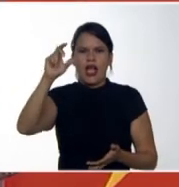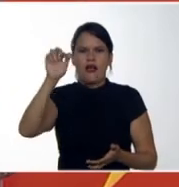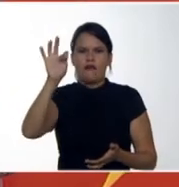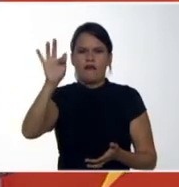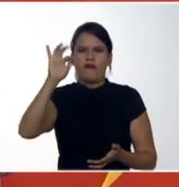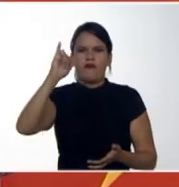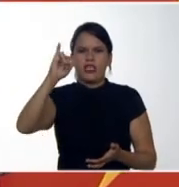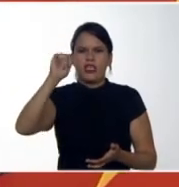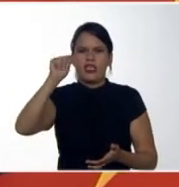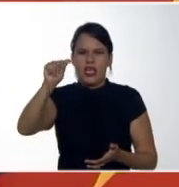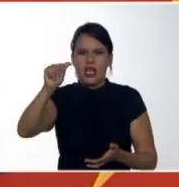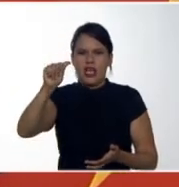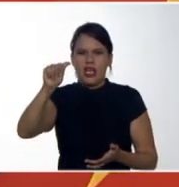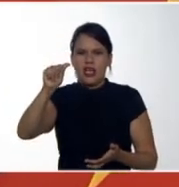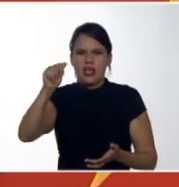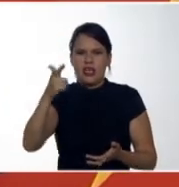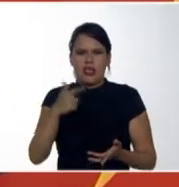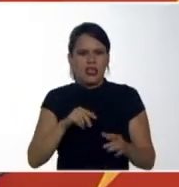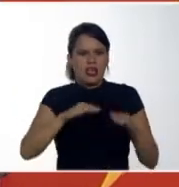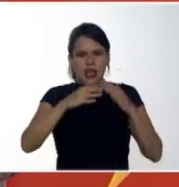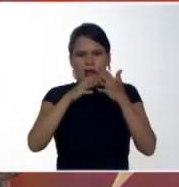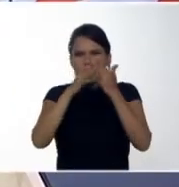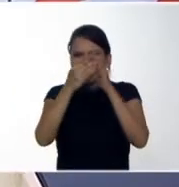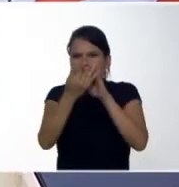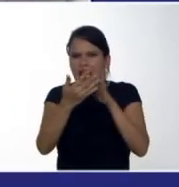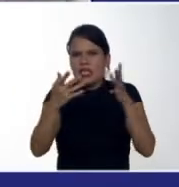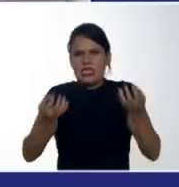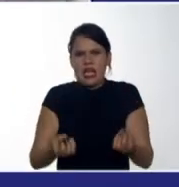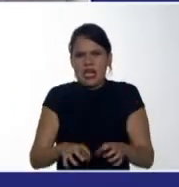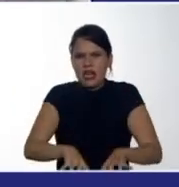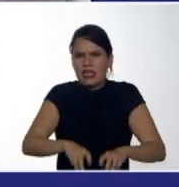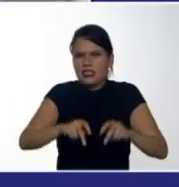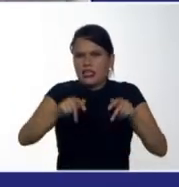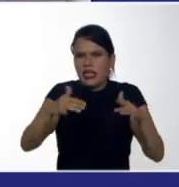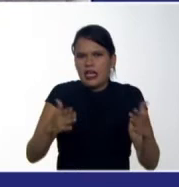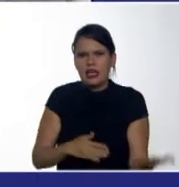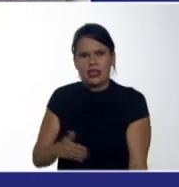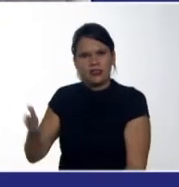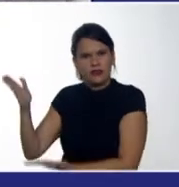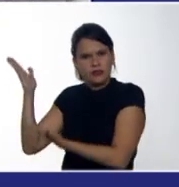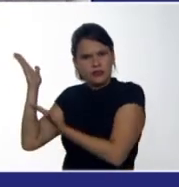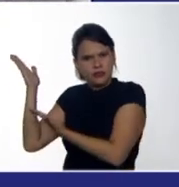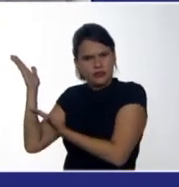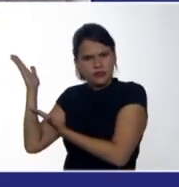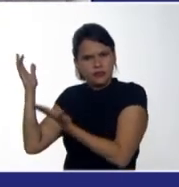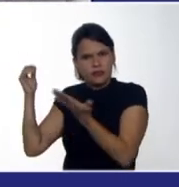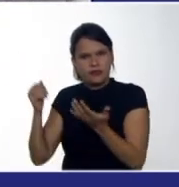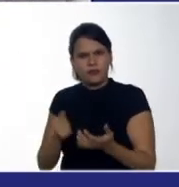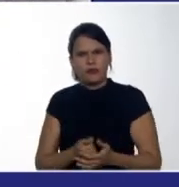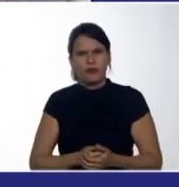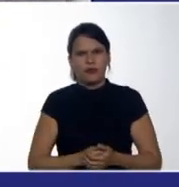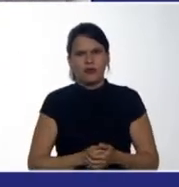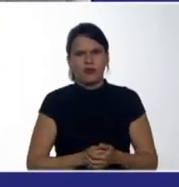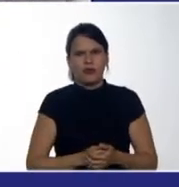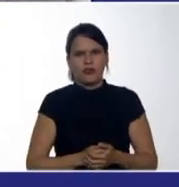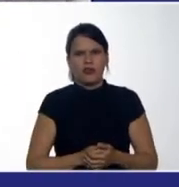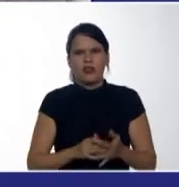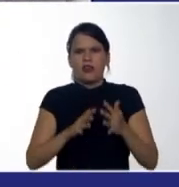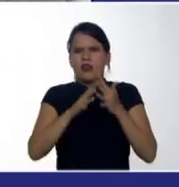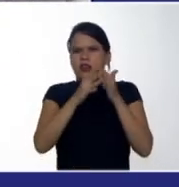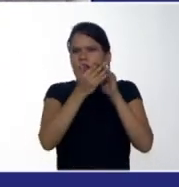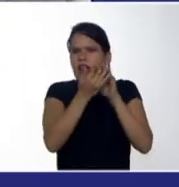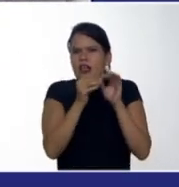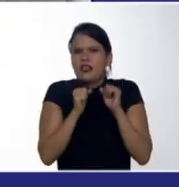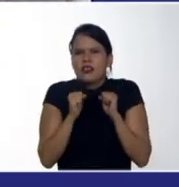los relieves en Venezuela? Vamos a ver algunos ejemplos de ellos. Acá la cordillera andina, ¿ok? Una